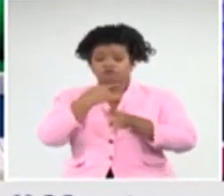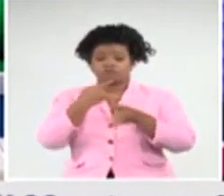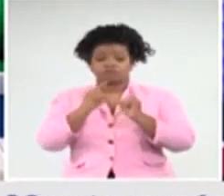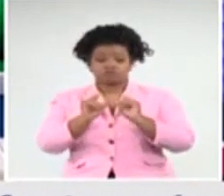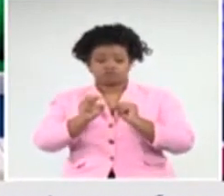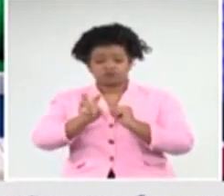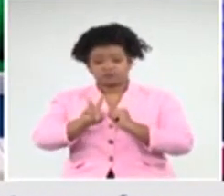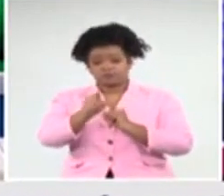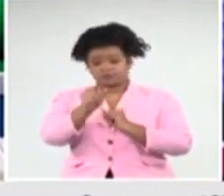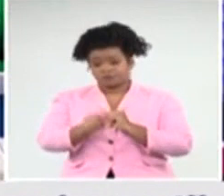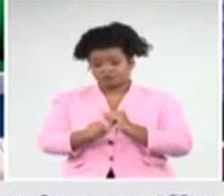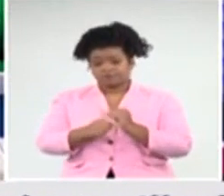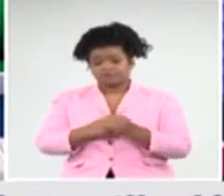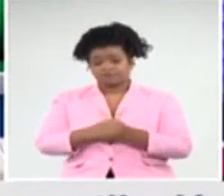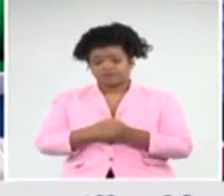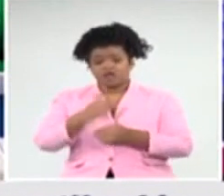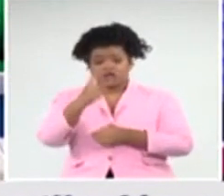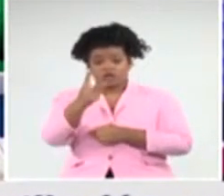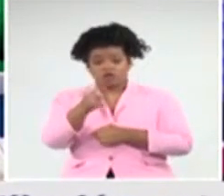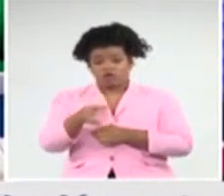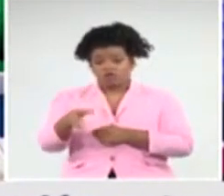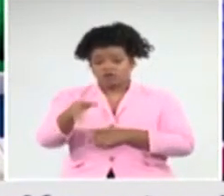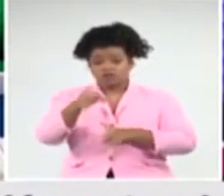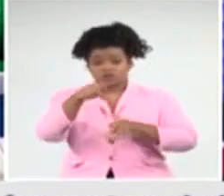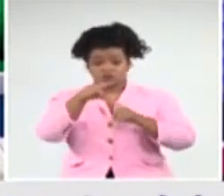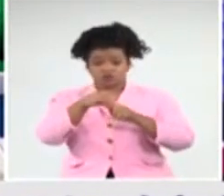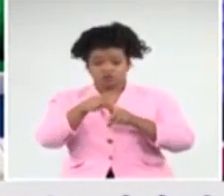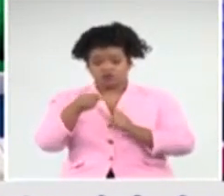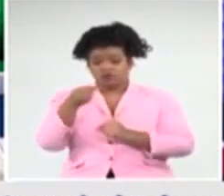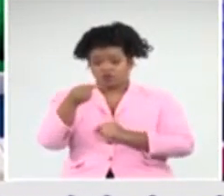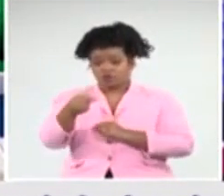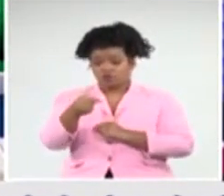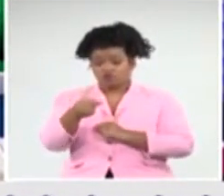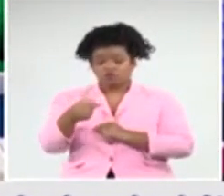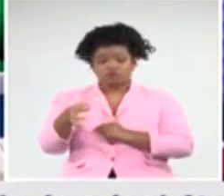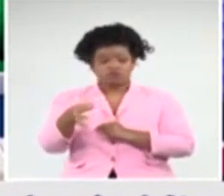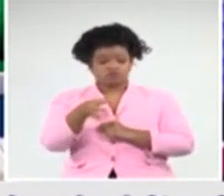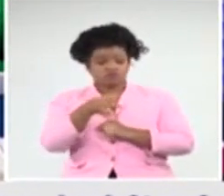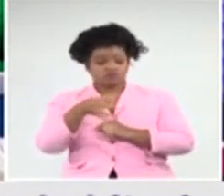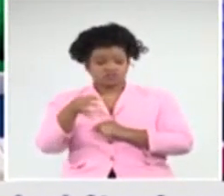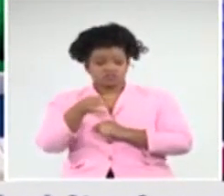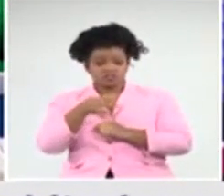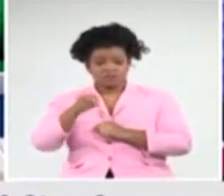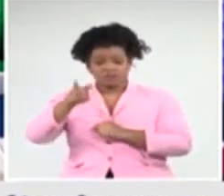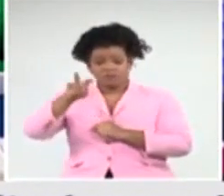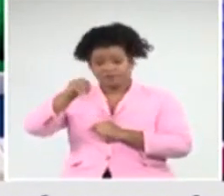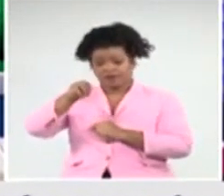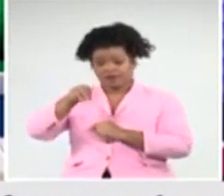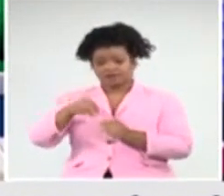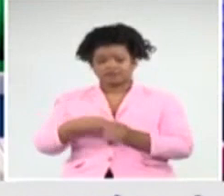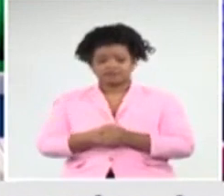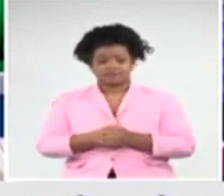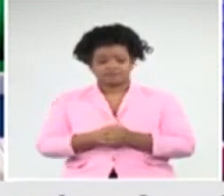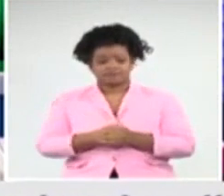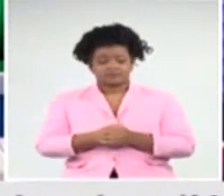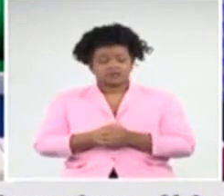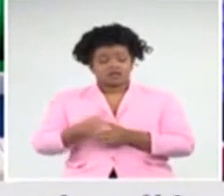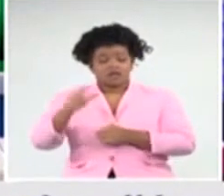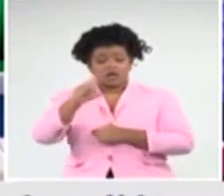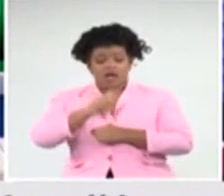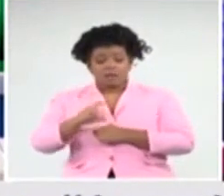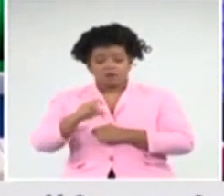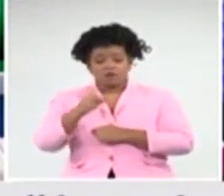del municipio de Las Tunas y 1 del municipio Manatí. En Camagüey, las 2 personas que fallecen de los